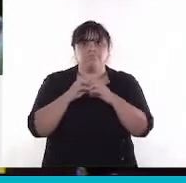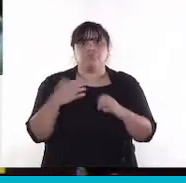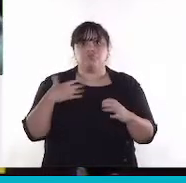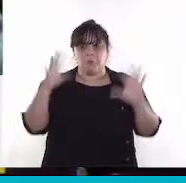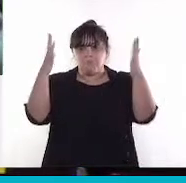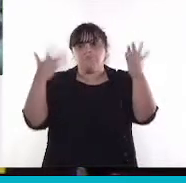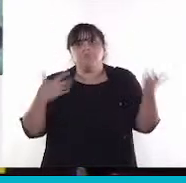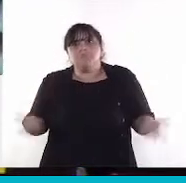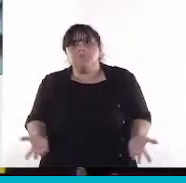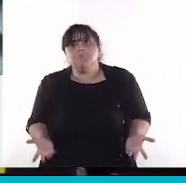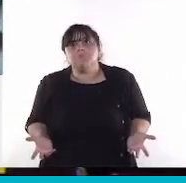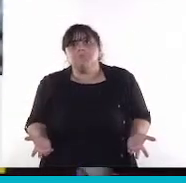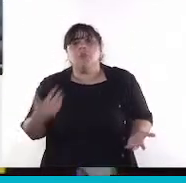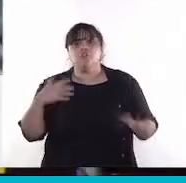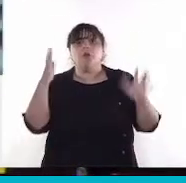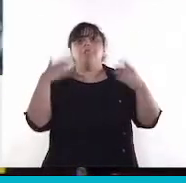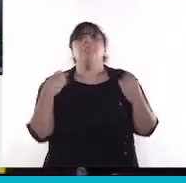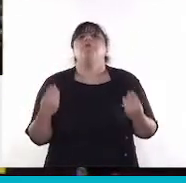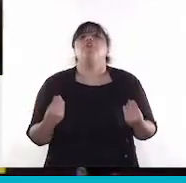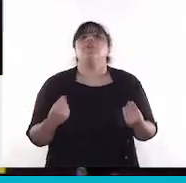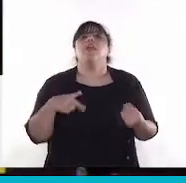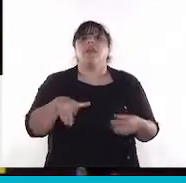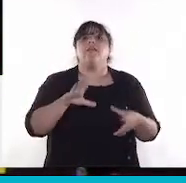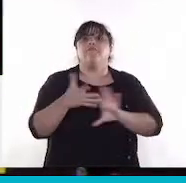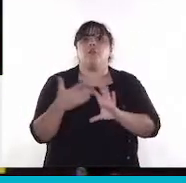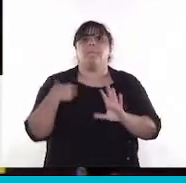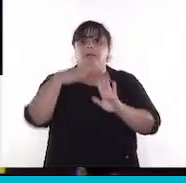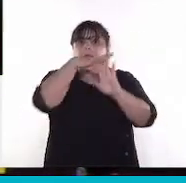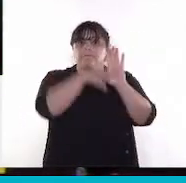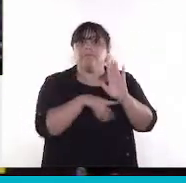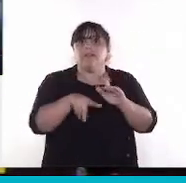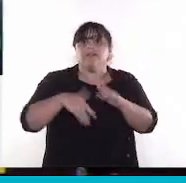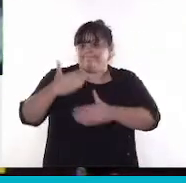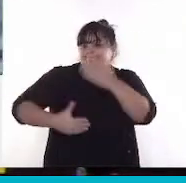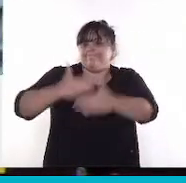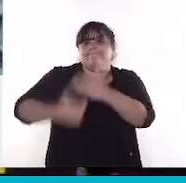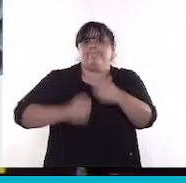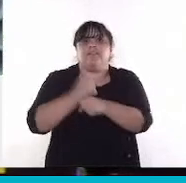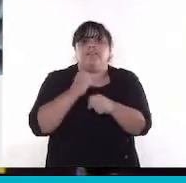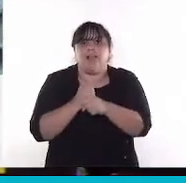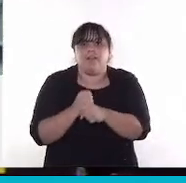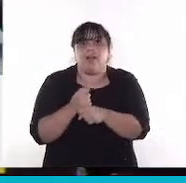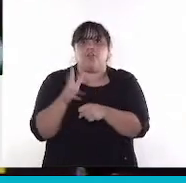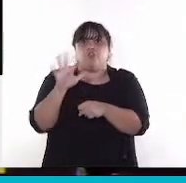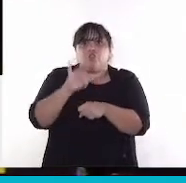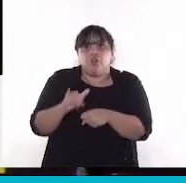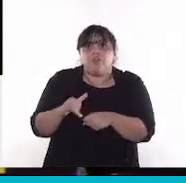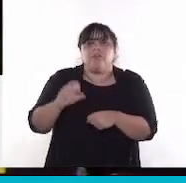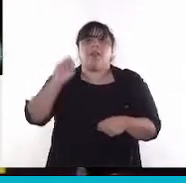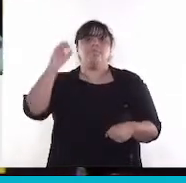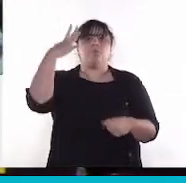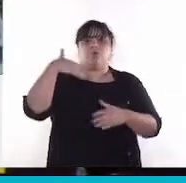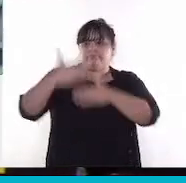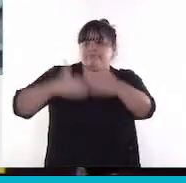Y lo celebro porque forma parte de la agenda del progreso, del desarrollo y de la modernidad.